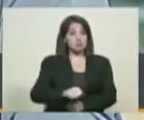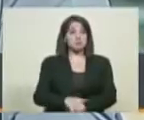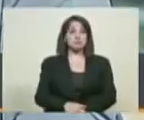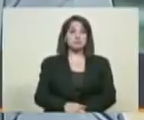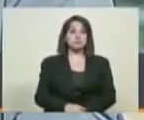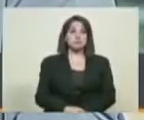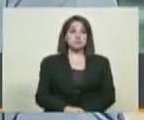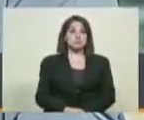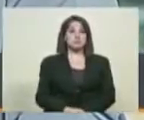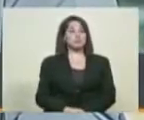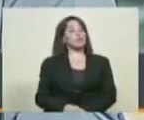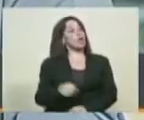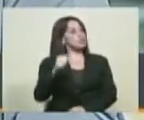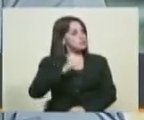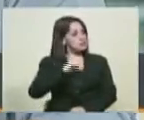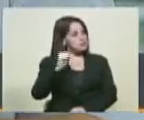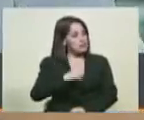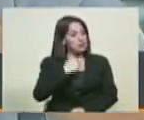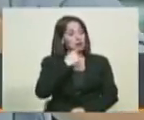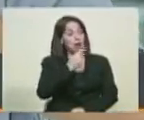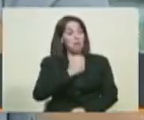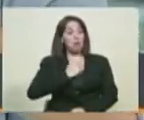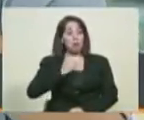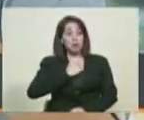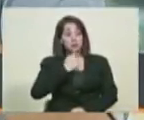De hecho, presidente, aprovecho para decirle,